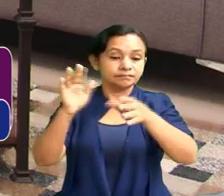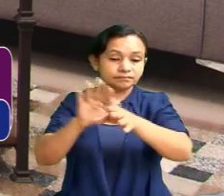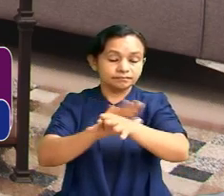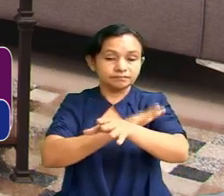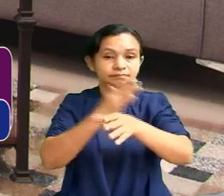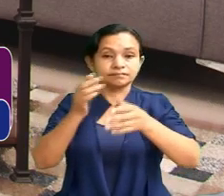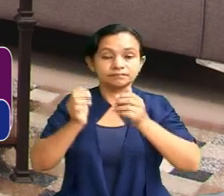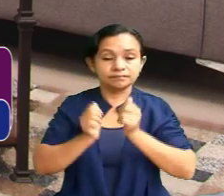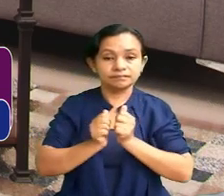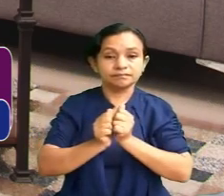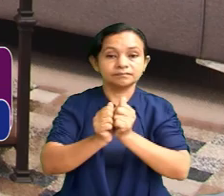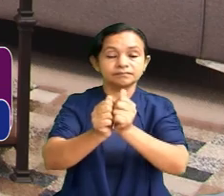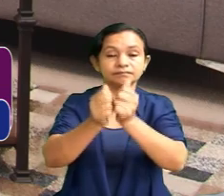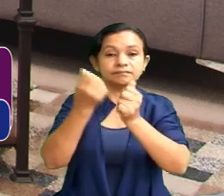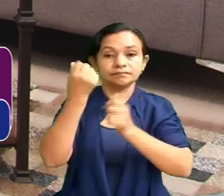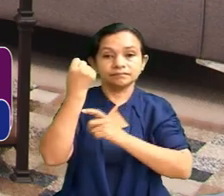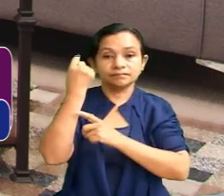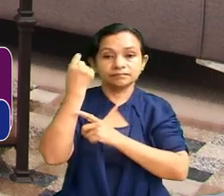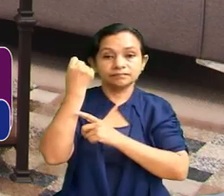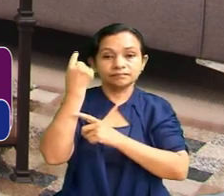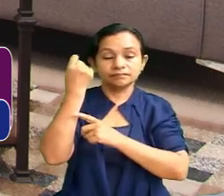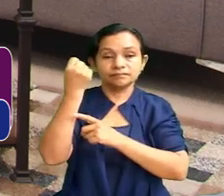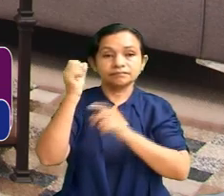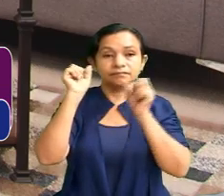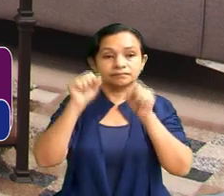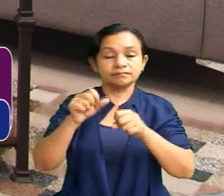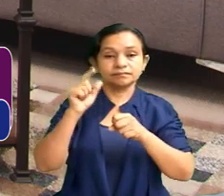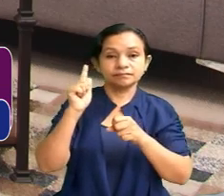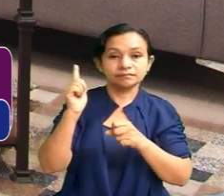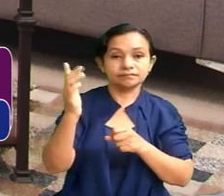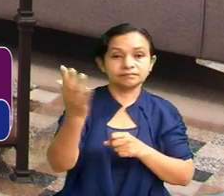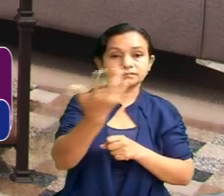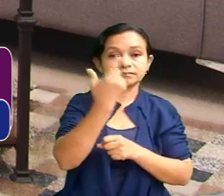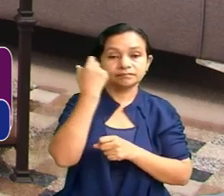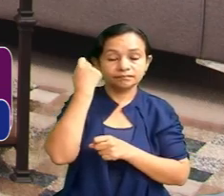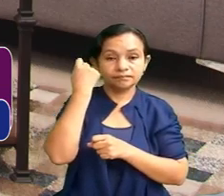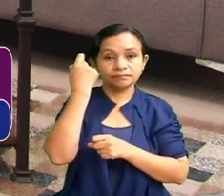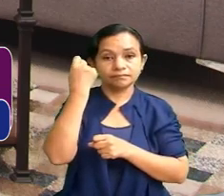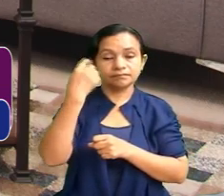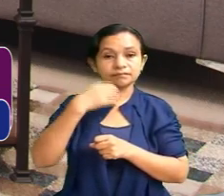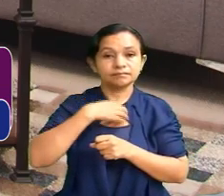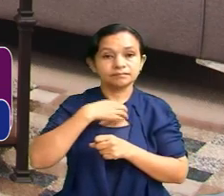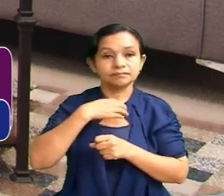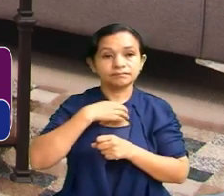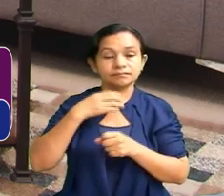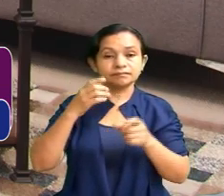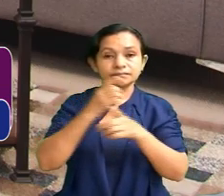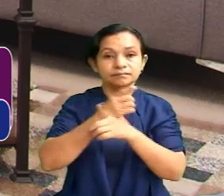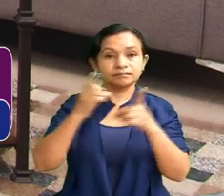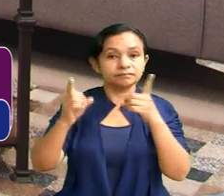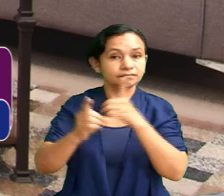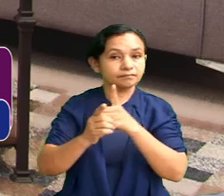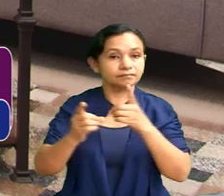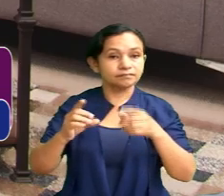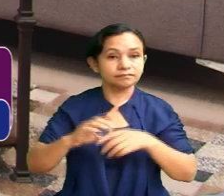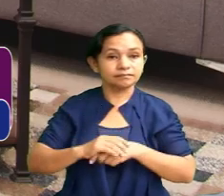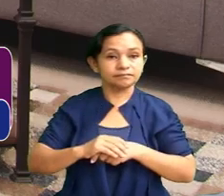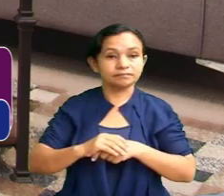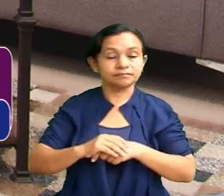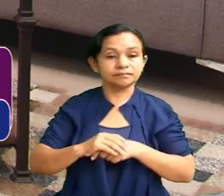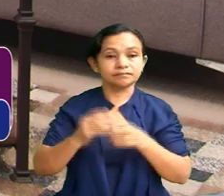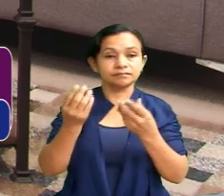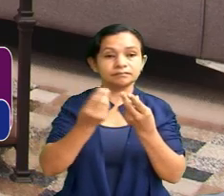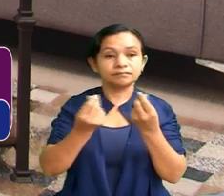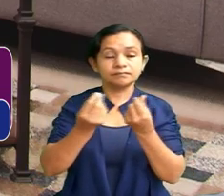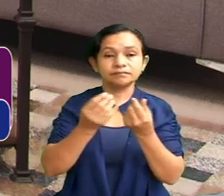y acompañamiento para que entiendan y entendamos todos pues la importancia de prestarnos nuestros servicios para garantizar así la dinamización de la economía